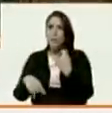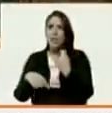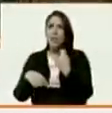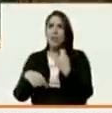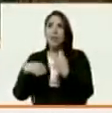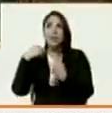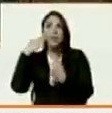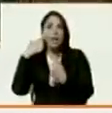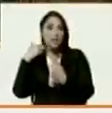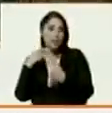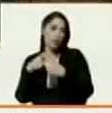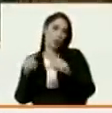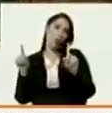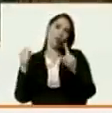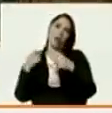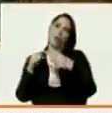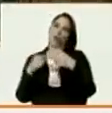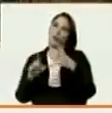es otra cosa,